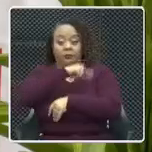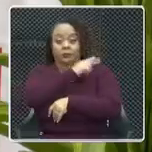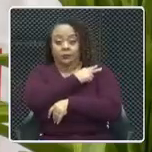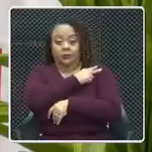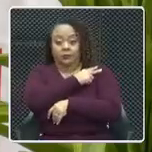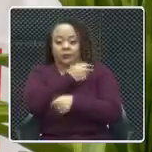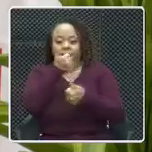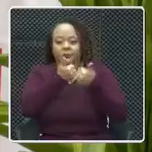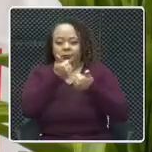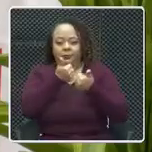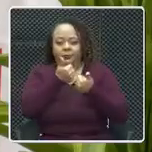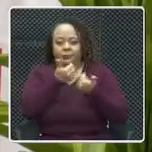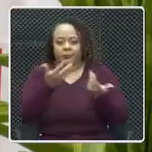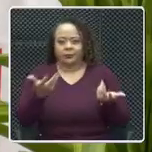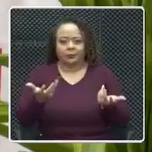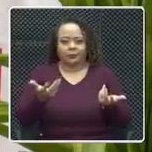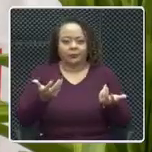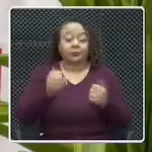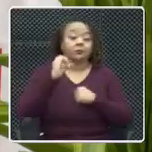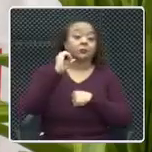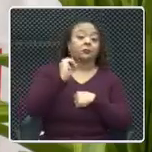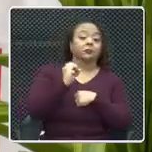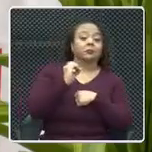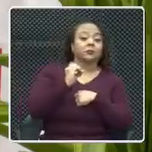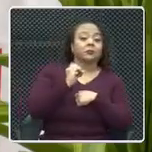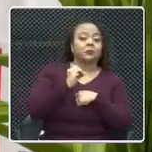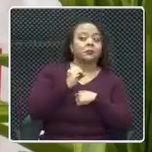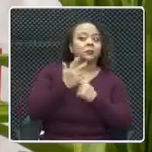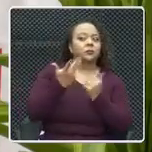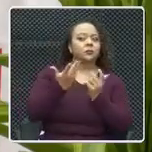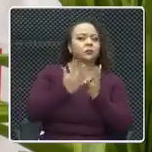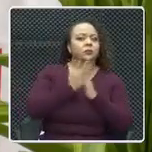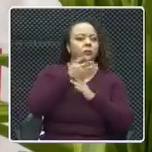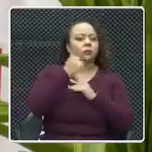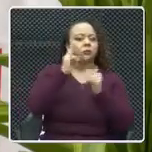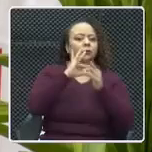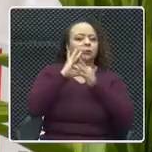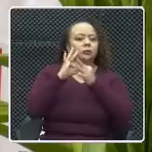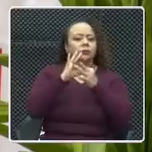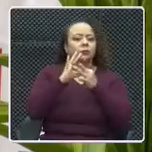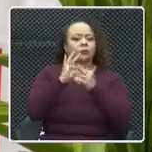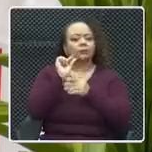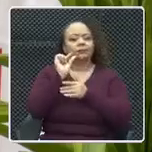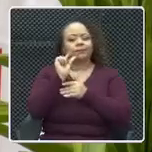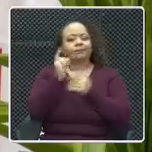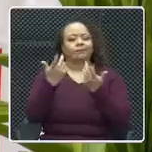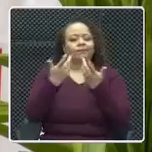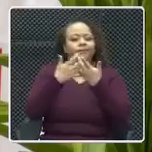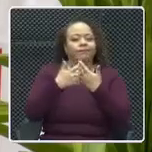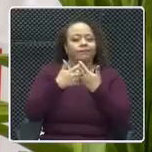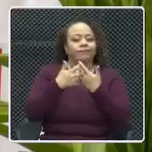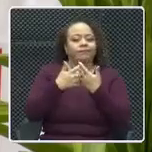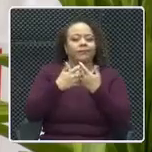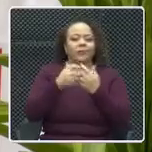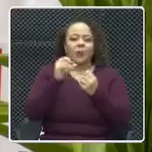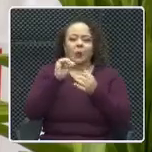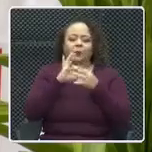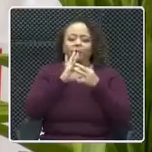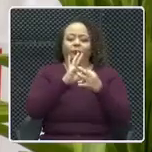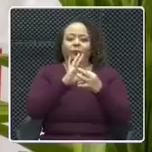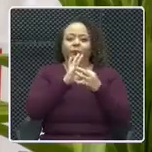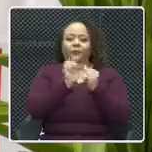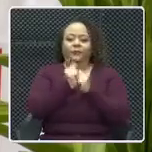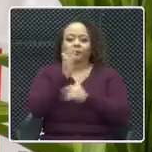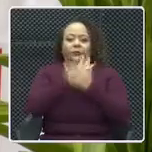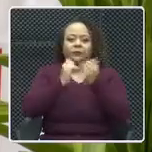patrono de nuestro trabajo? ¿O es a través de una relación un poco empática o un poco cercana